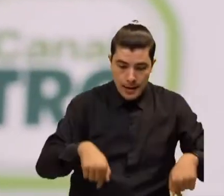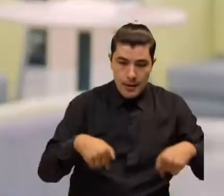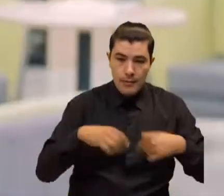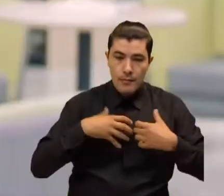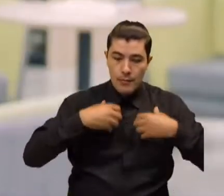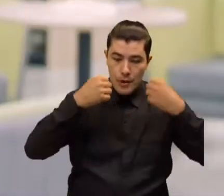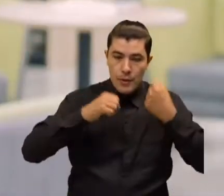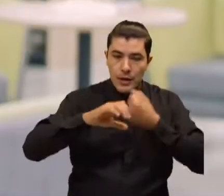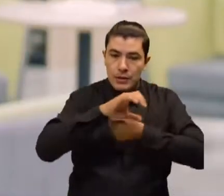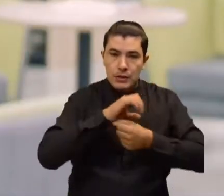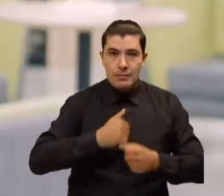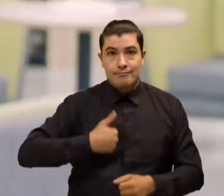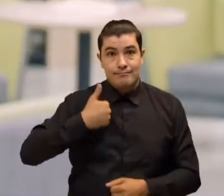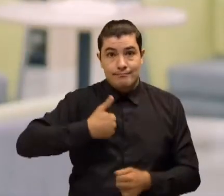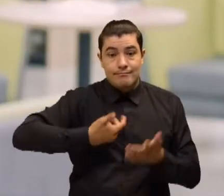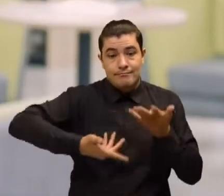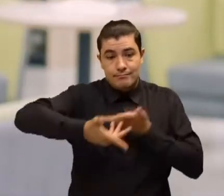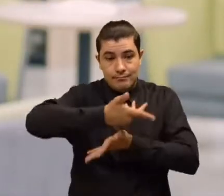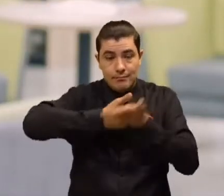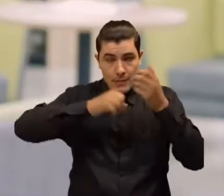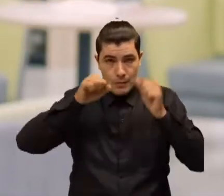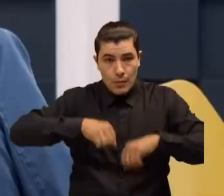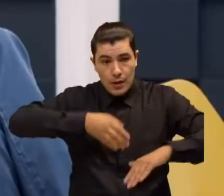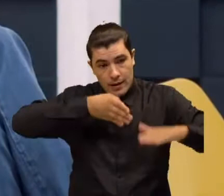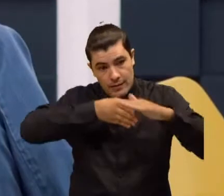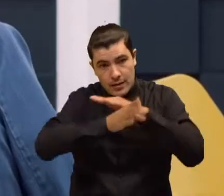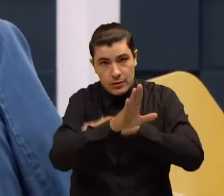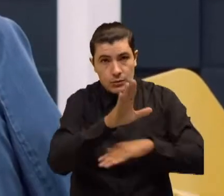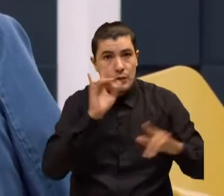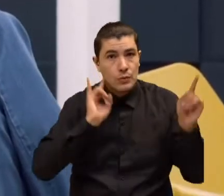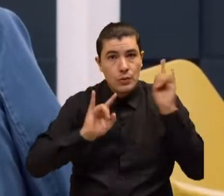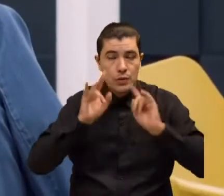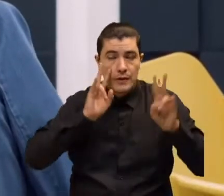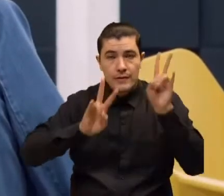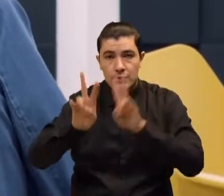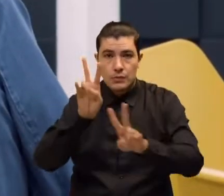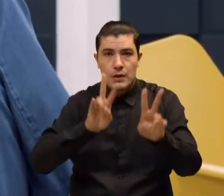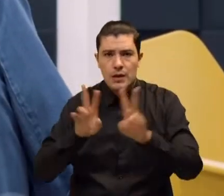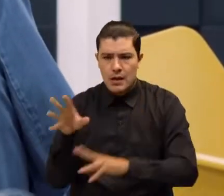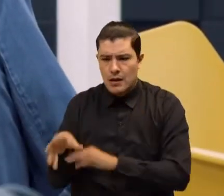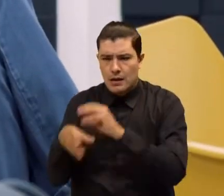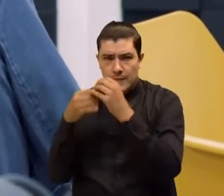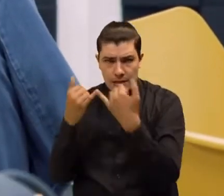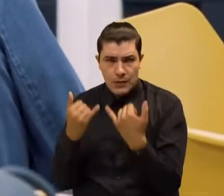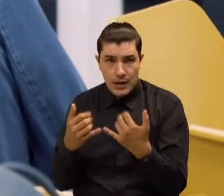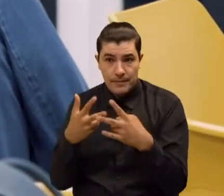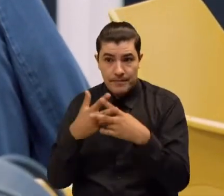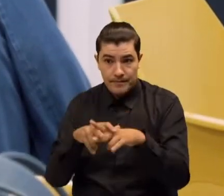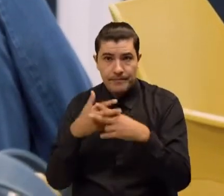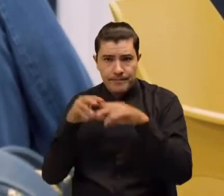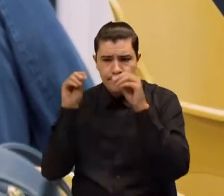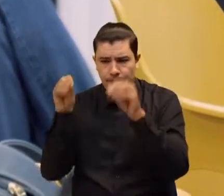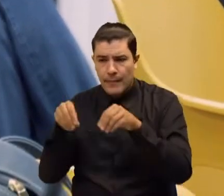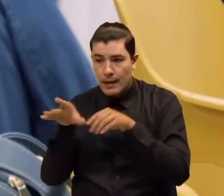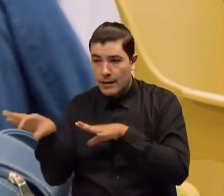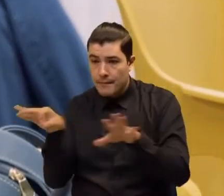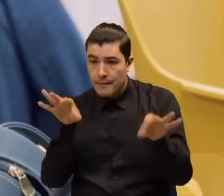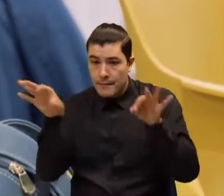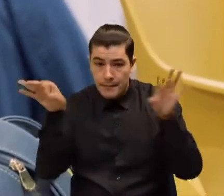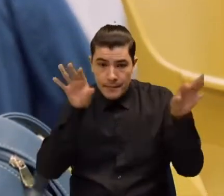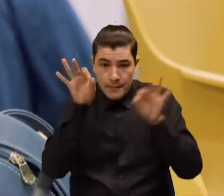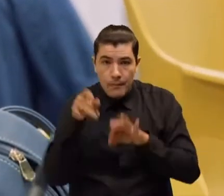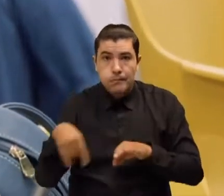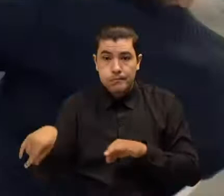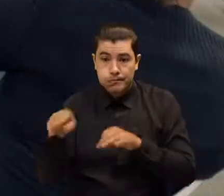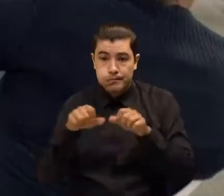podemos hacer muy fácil a ellos en esta sesión de talleres los seleccionados han fortalecido